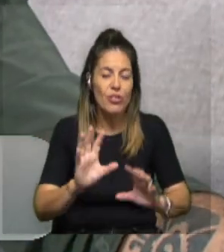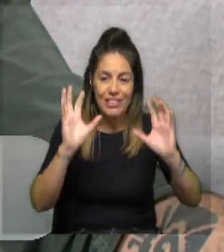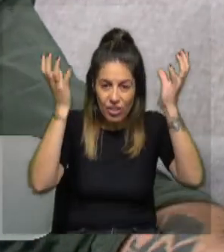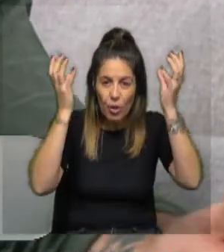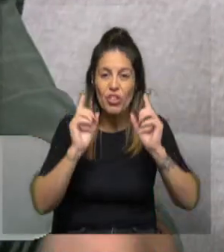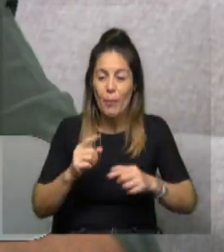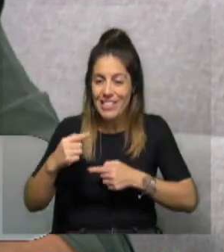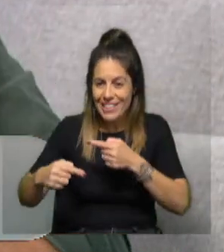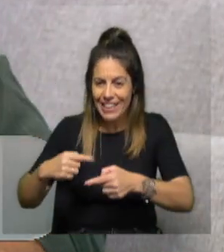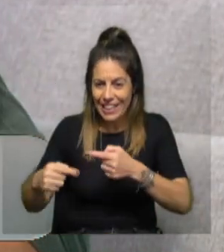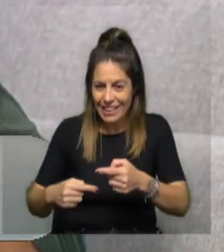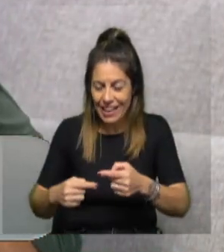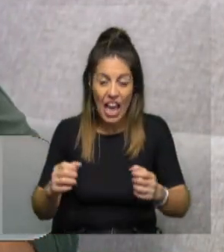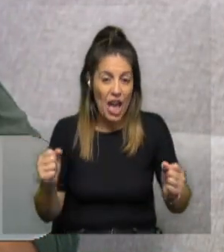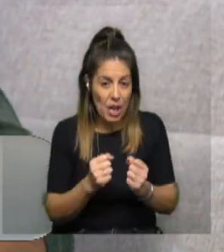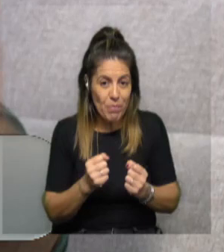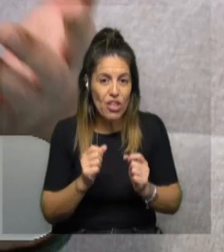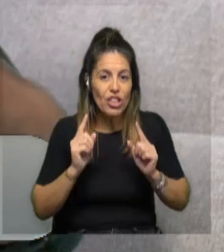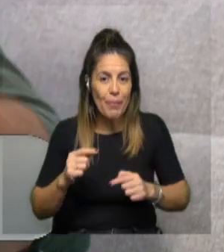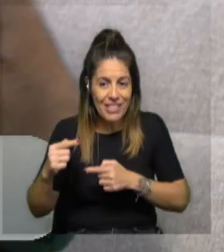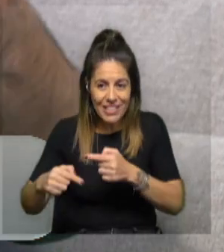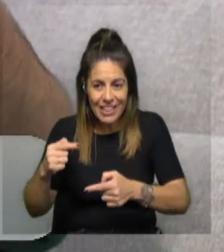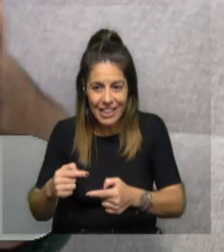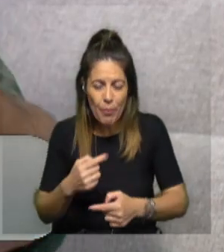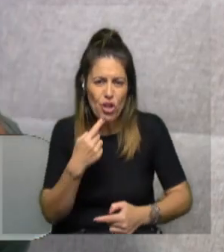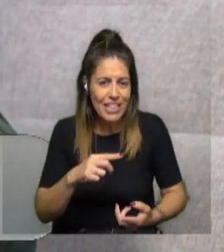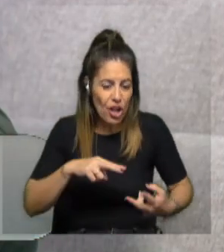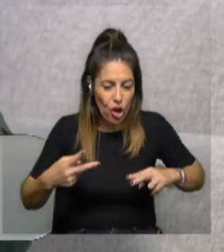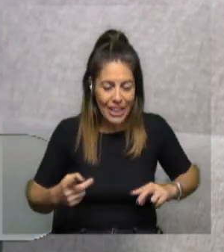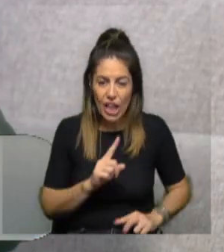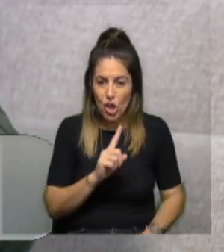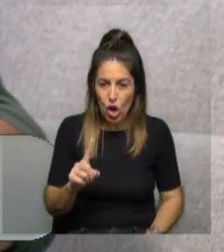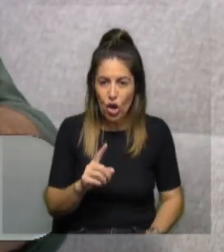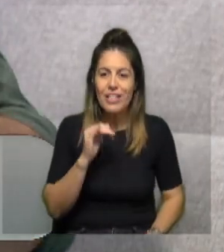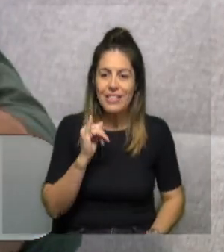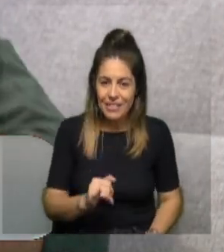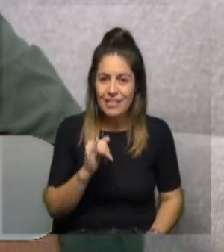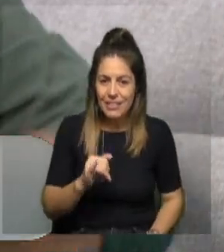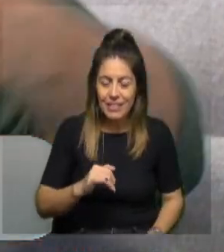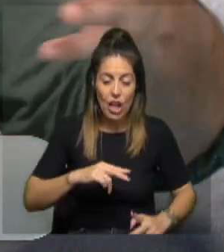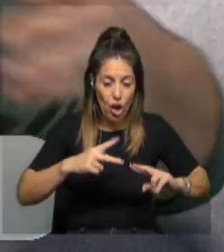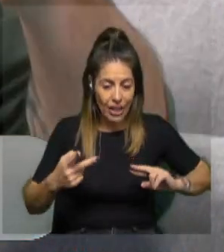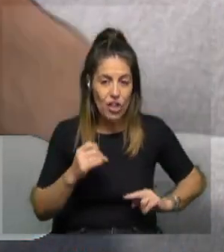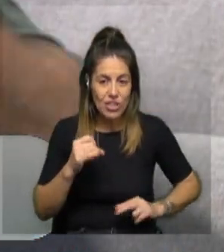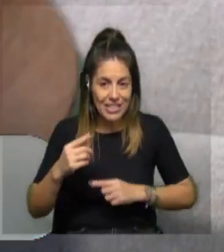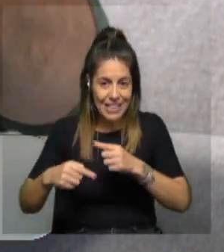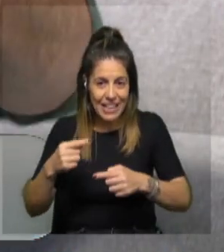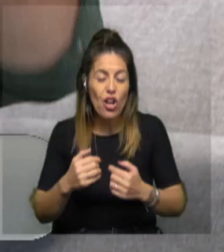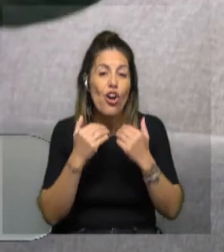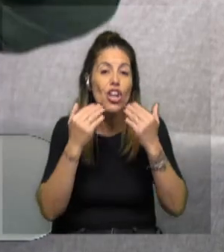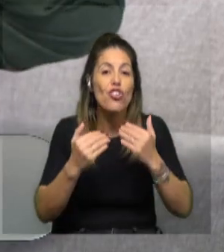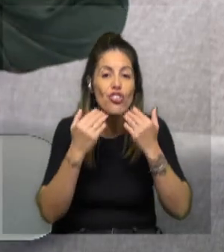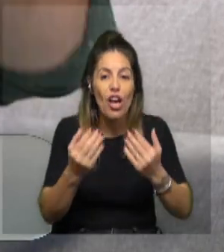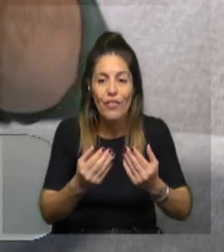hereda. Y el miedo también se hereda. Y vos decís, pero no era que los genes no. Sí, sí, en estos paquetes genéticos se pasan. Lo que no sabemos